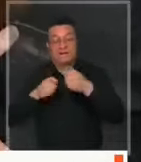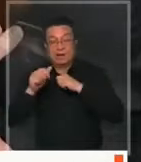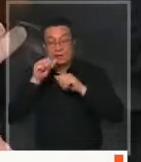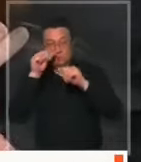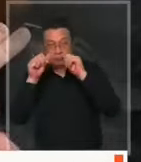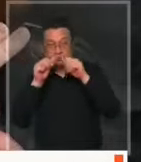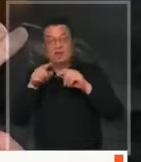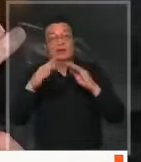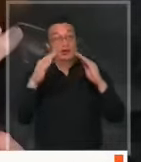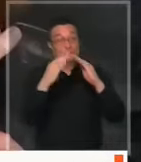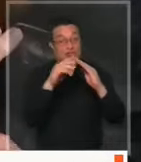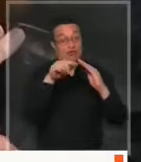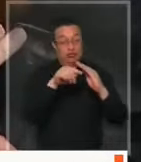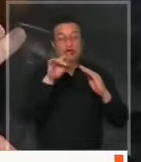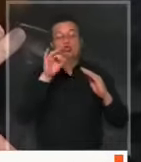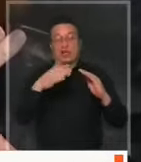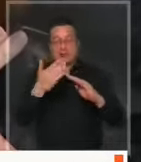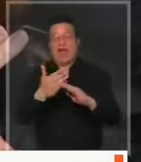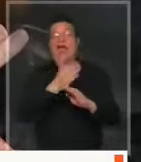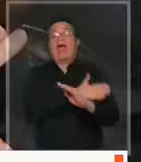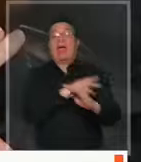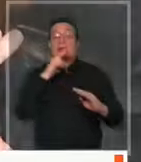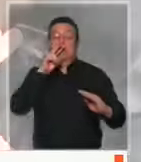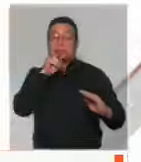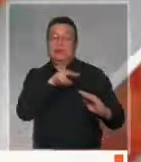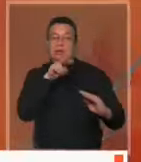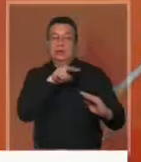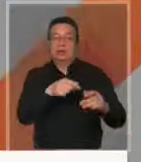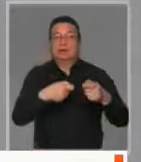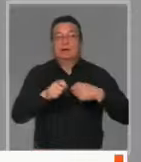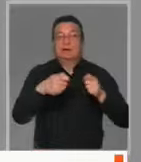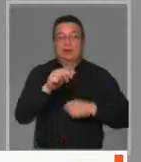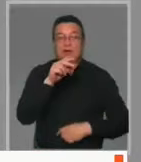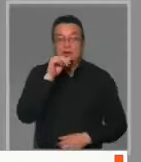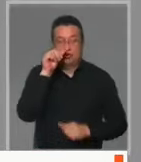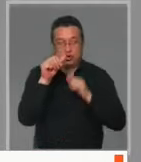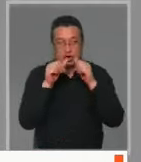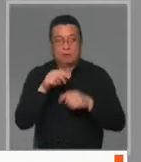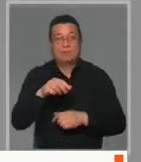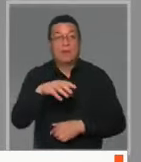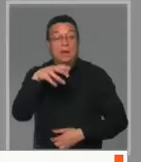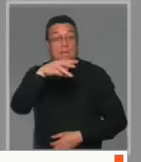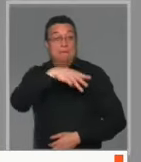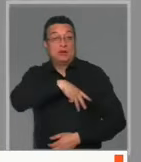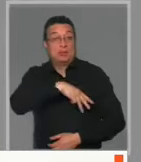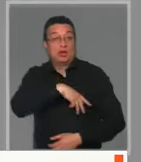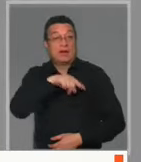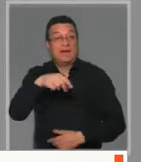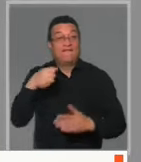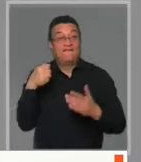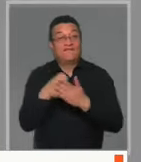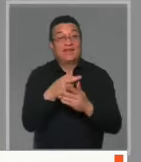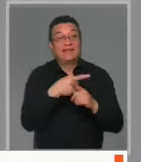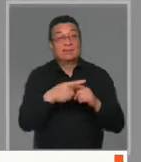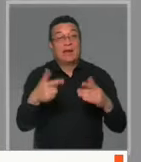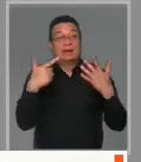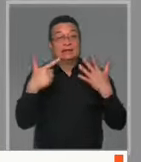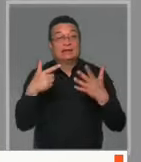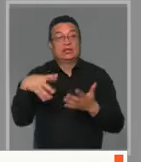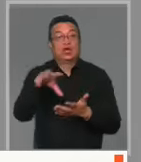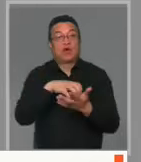De hecho, el inmueble es blanco de investigación por drogas. La región metropolitana este fin de semana vio afectadas